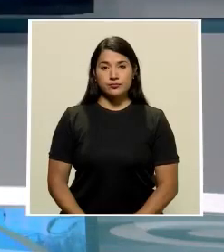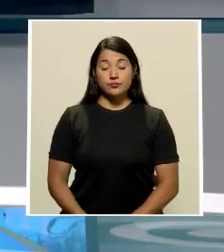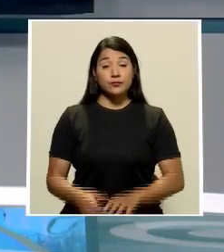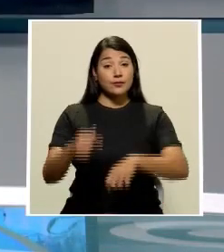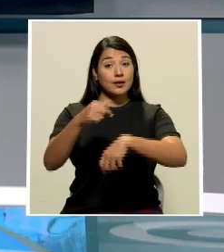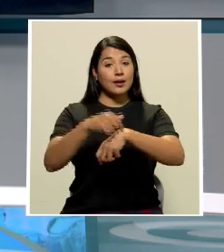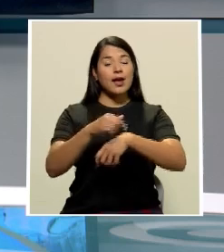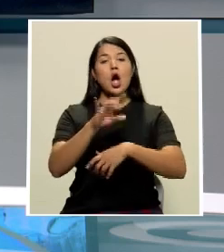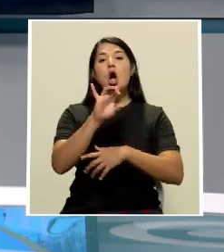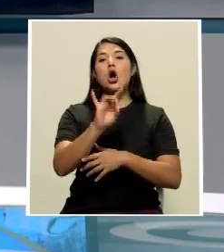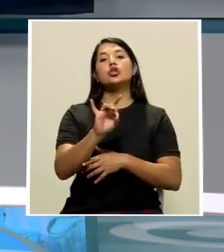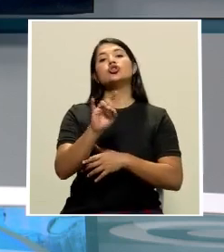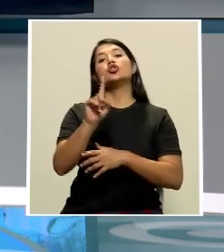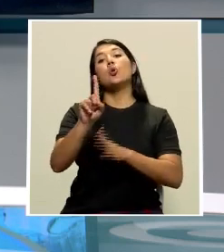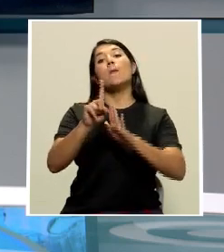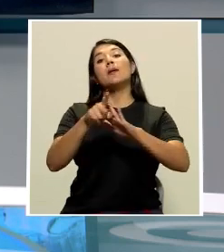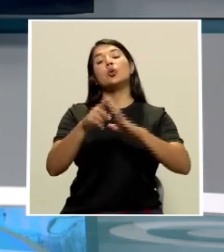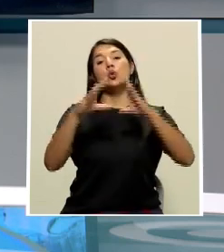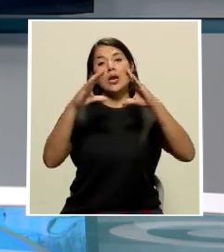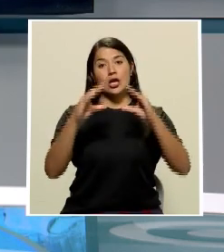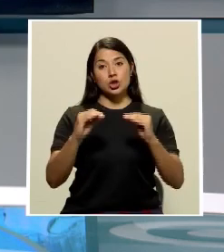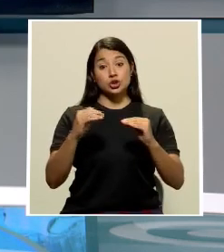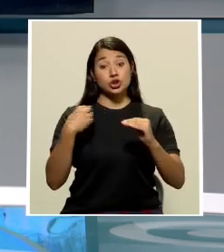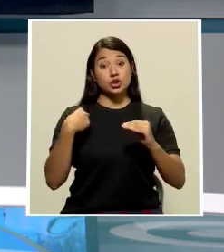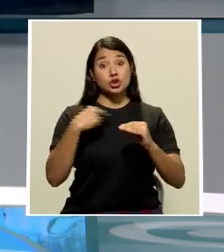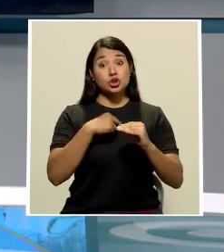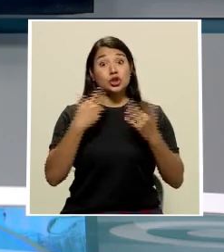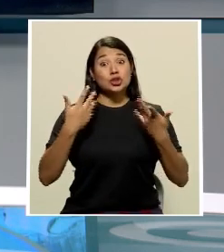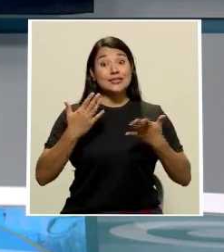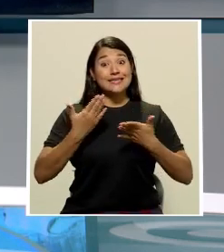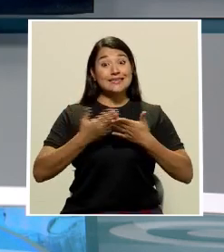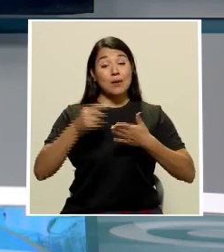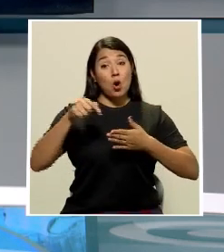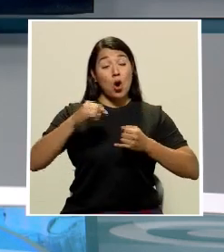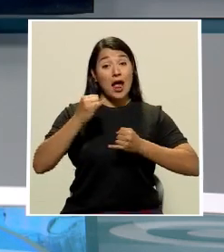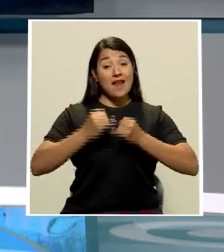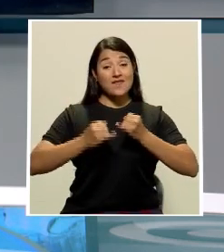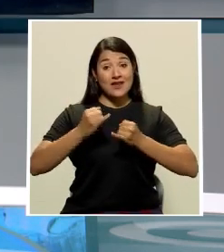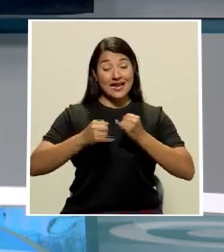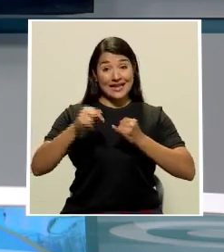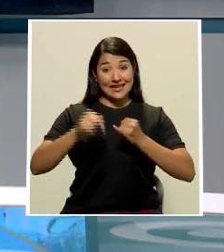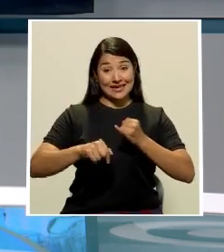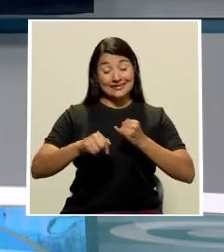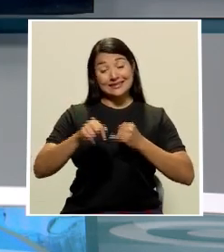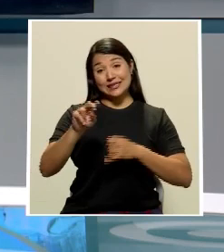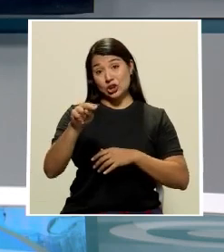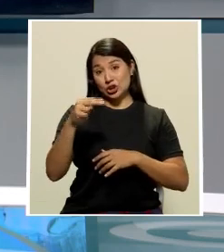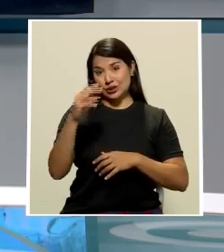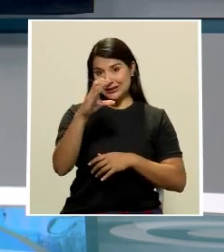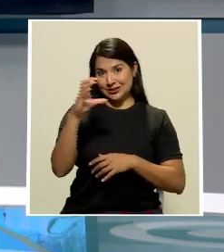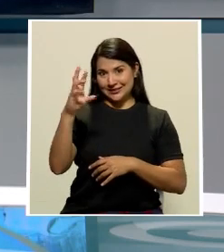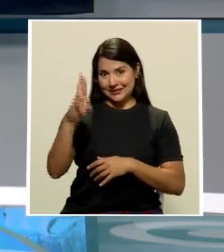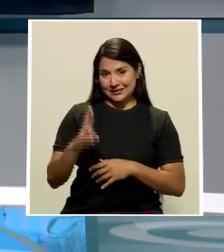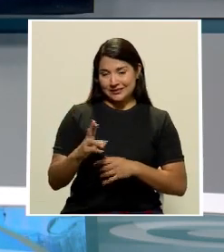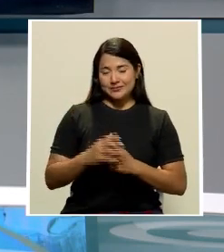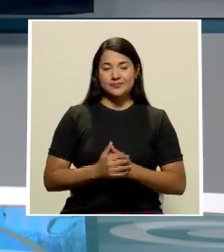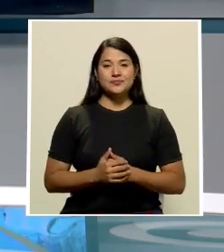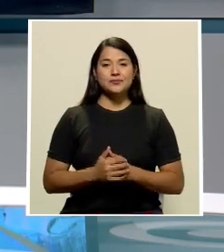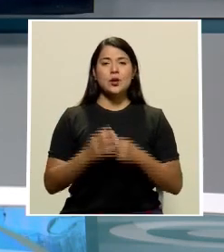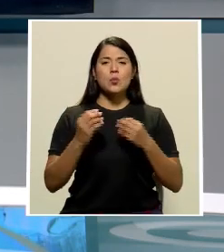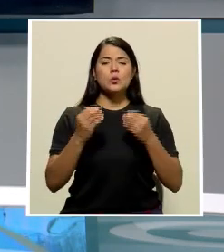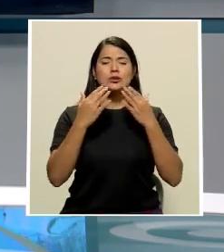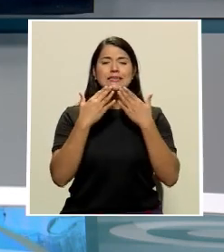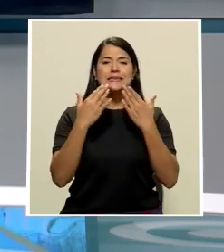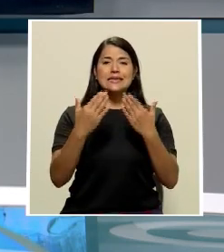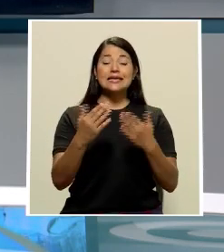A las 8 de la noche con 1 minuto, llegamos por hoy al final de esta edición estelar de Costa Rica Noticias.